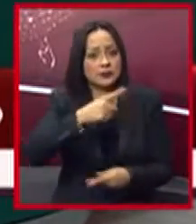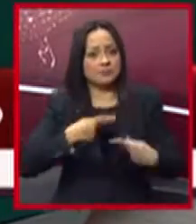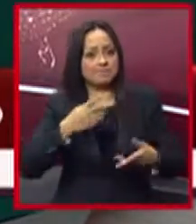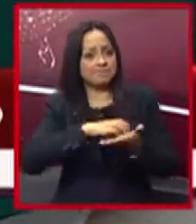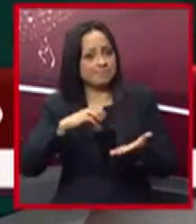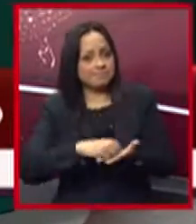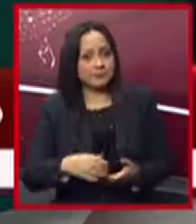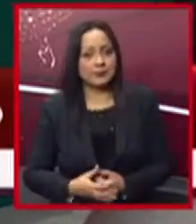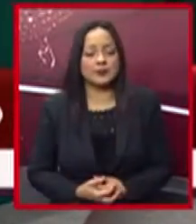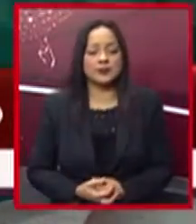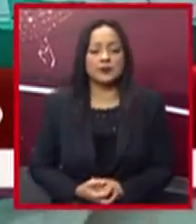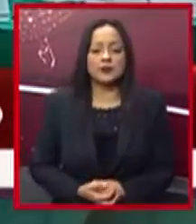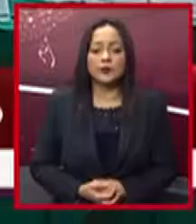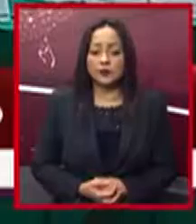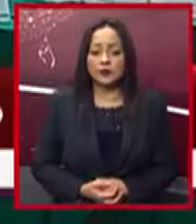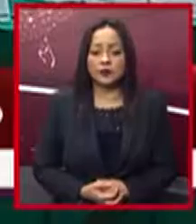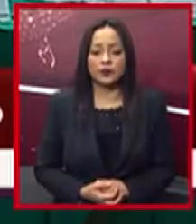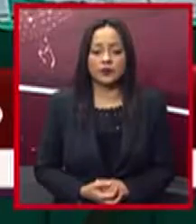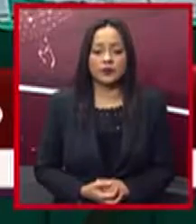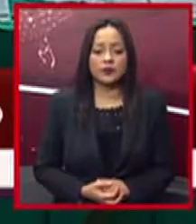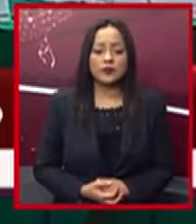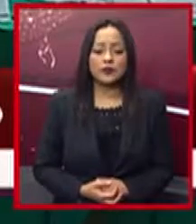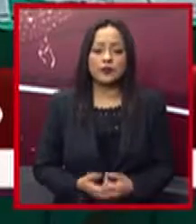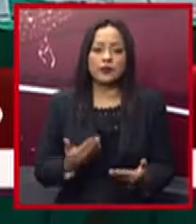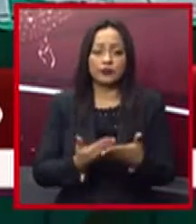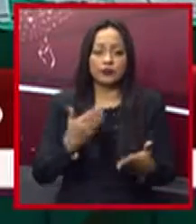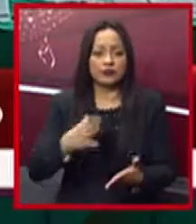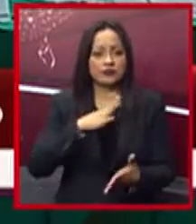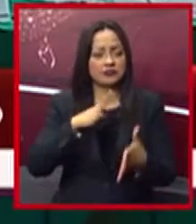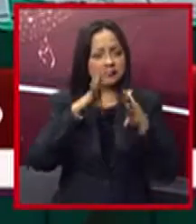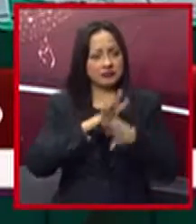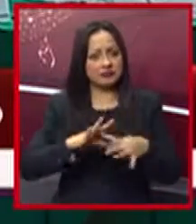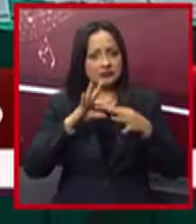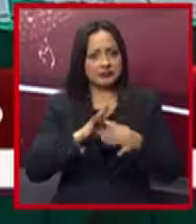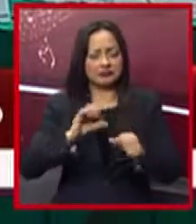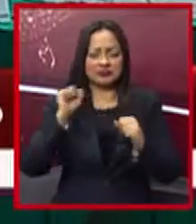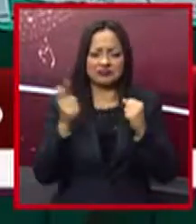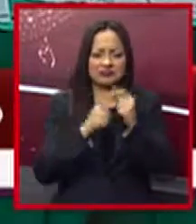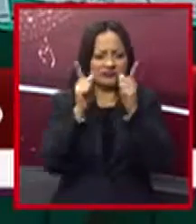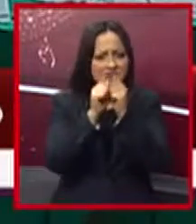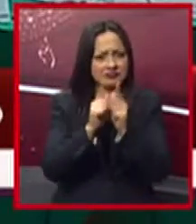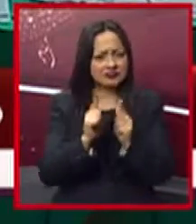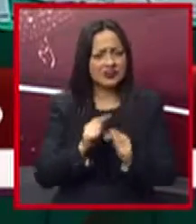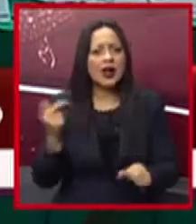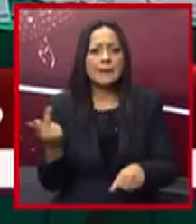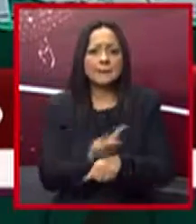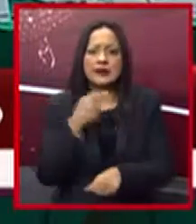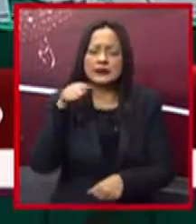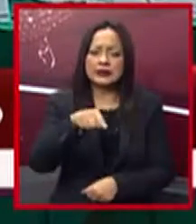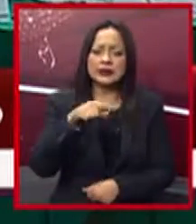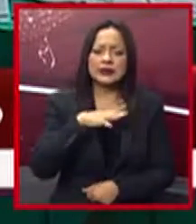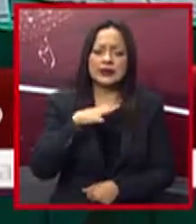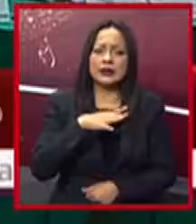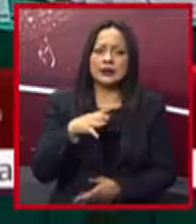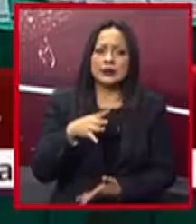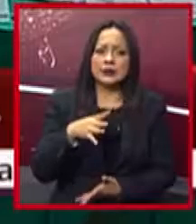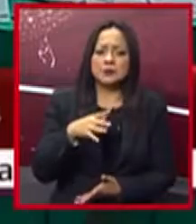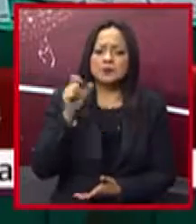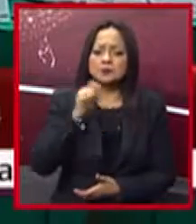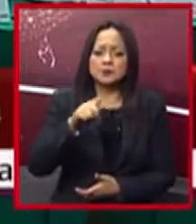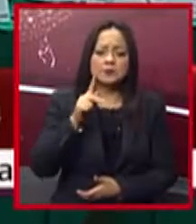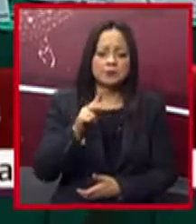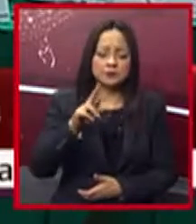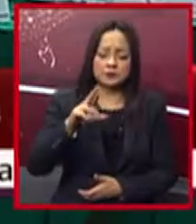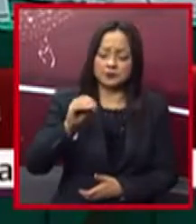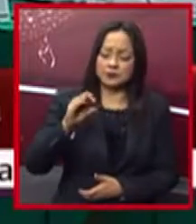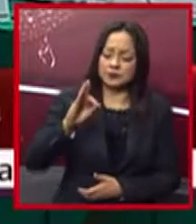consumidores. El maestro una exposición, una breve exposición de lo que está haciendo la Procuraduría